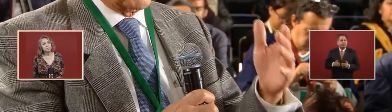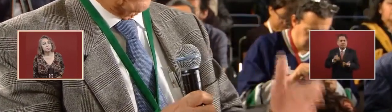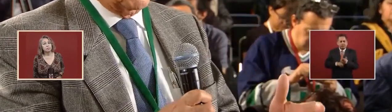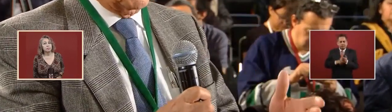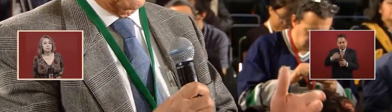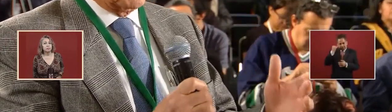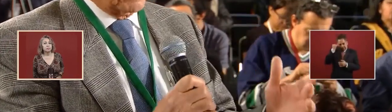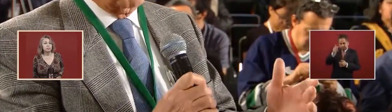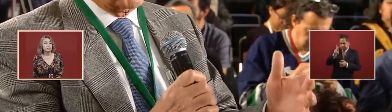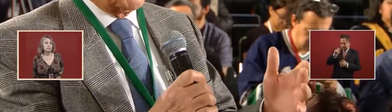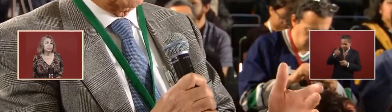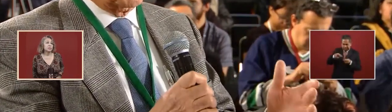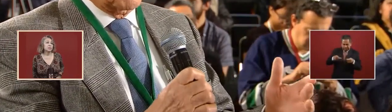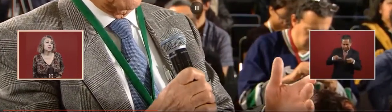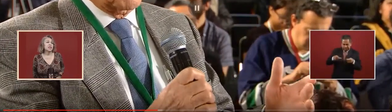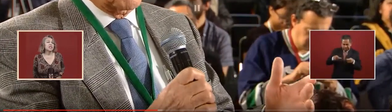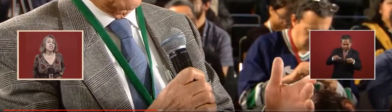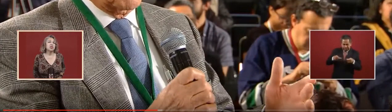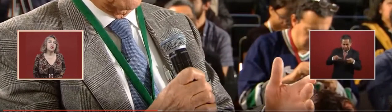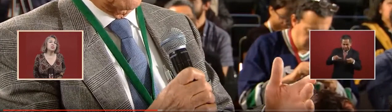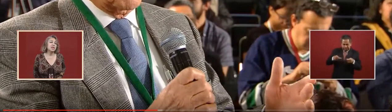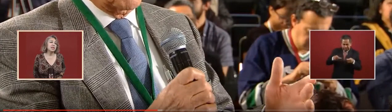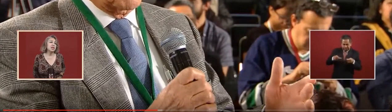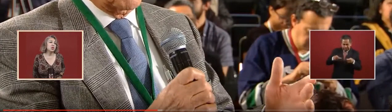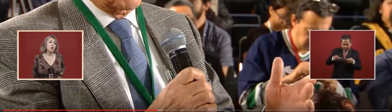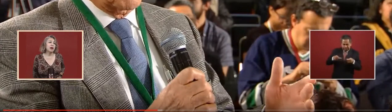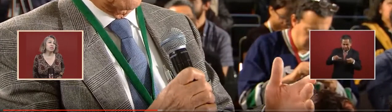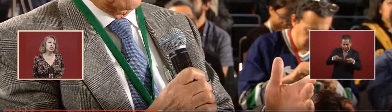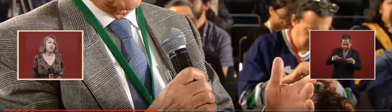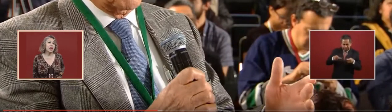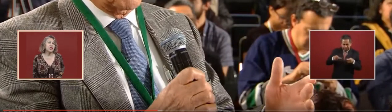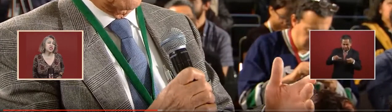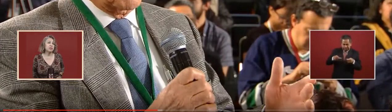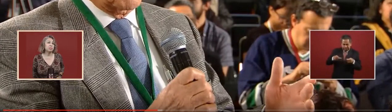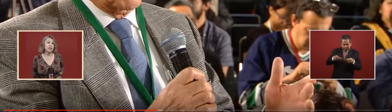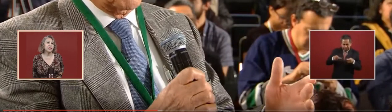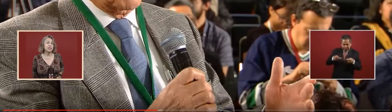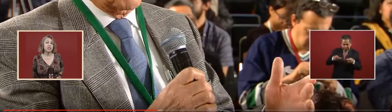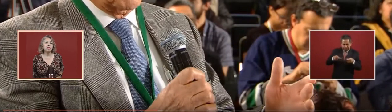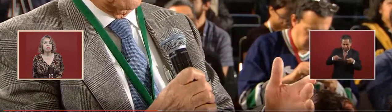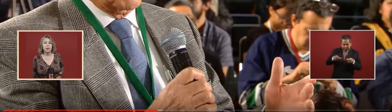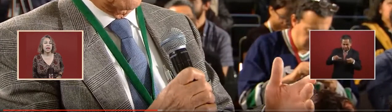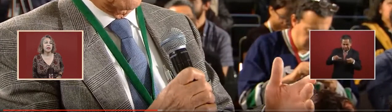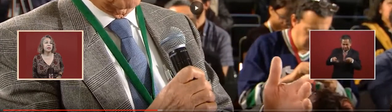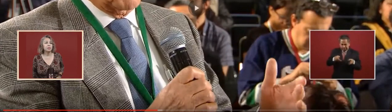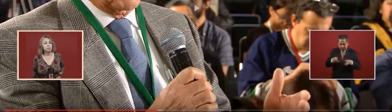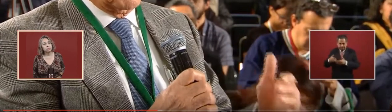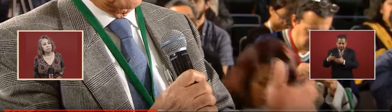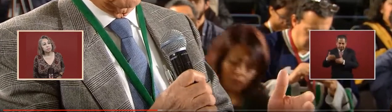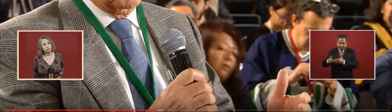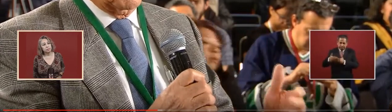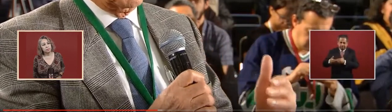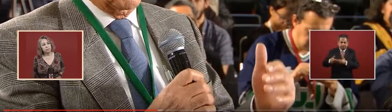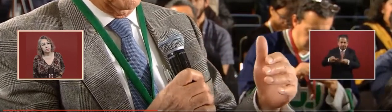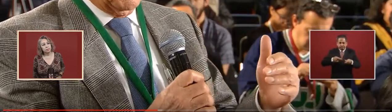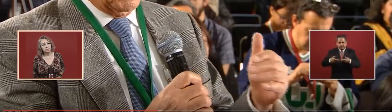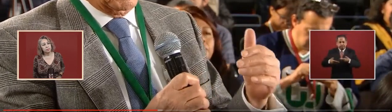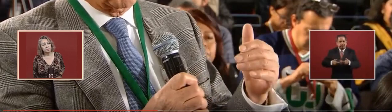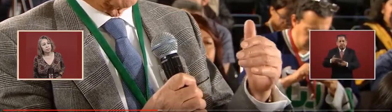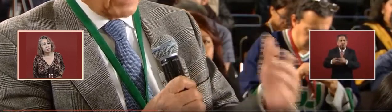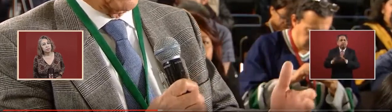una estrategia, de que está en proceso una. So you say that you have a strategy in place that you've begun. Planeación de